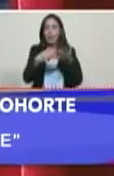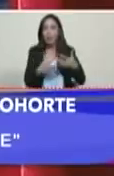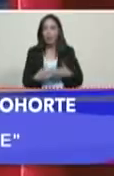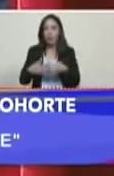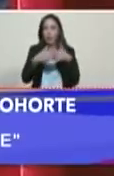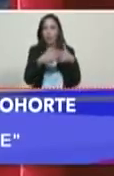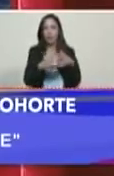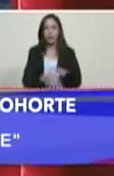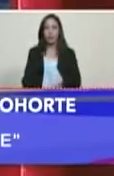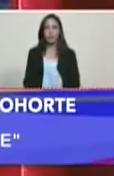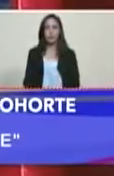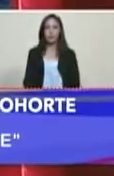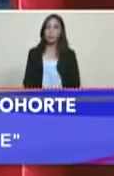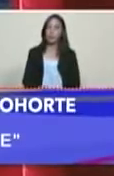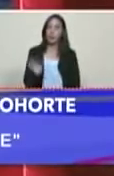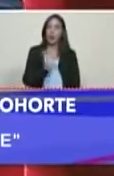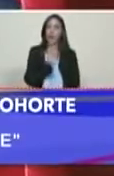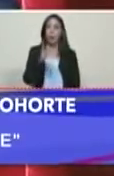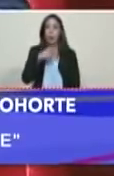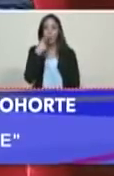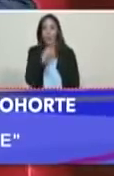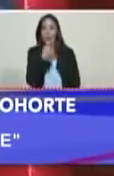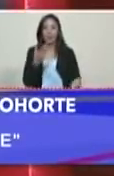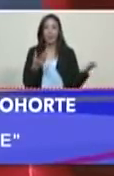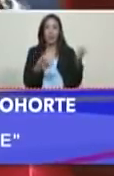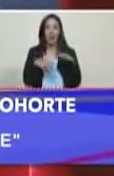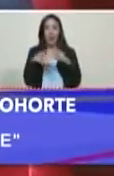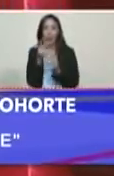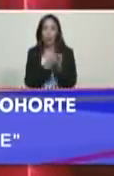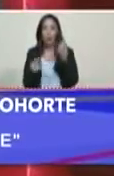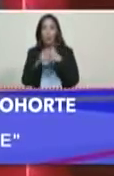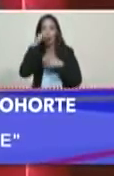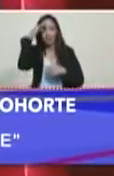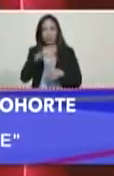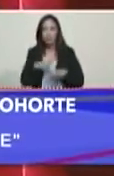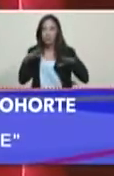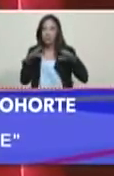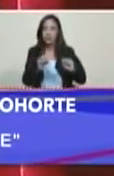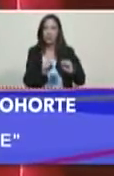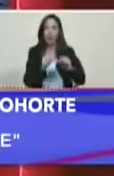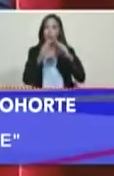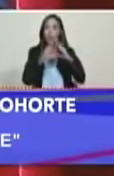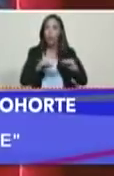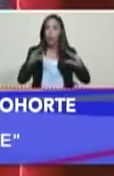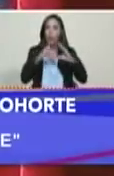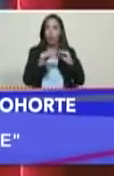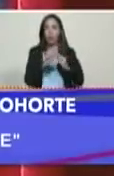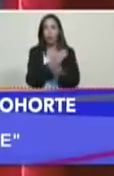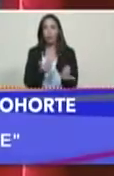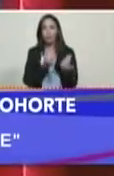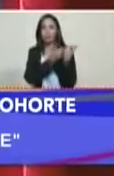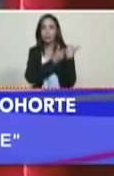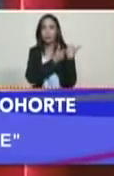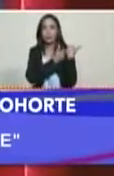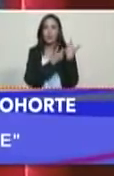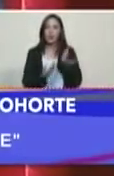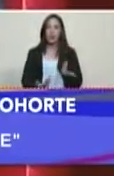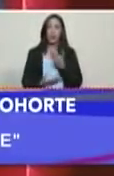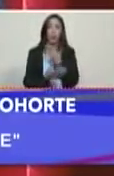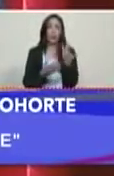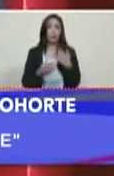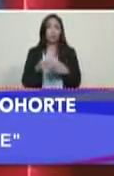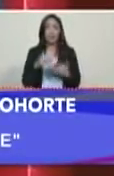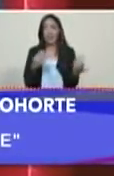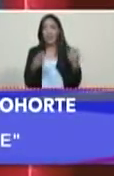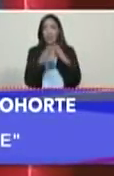por intervención política, económica o militar, todos han sido sumidos en la infelicidad,